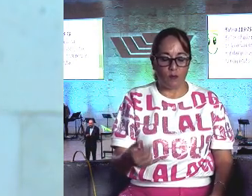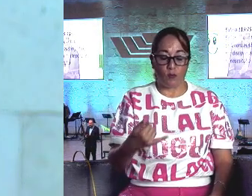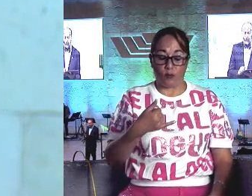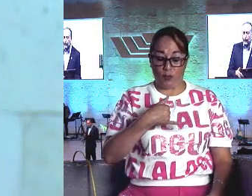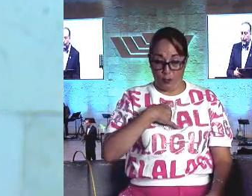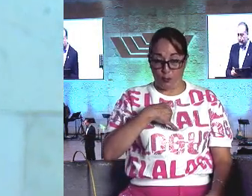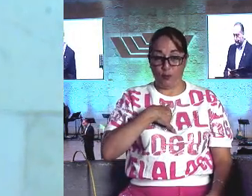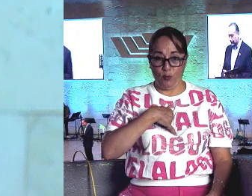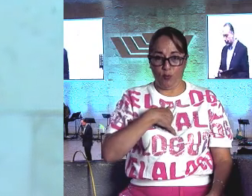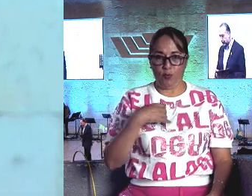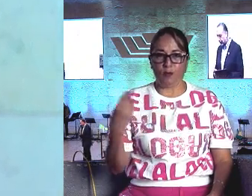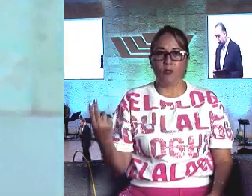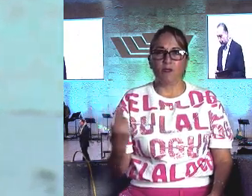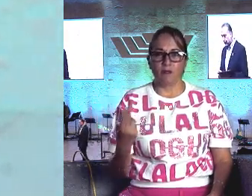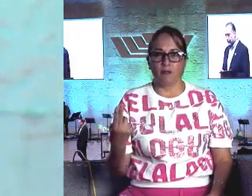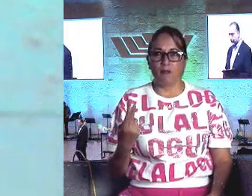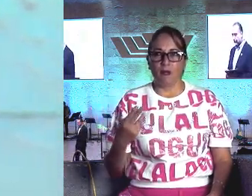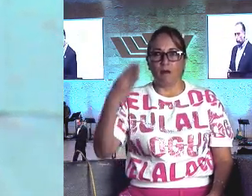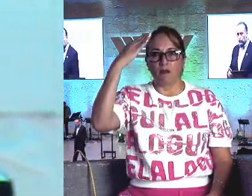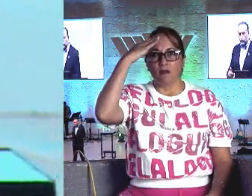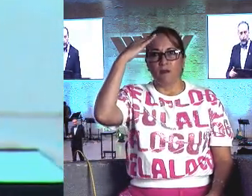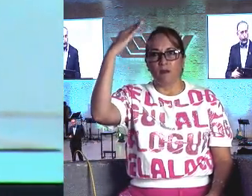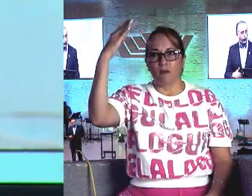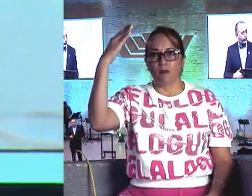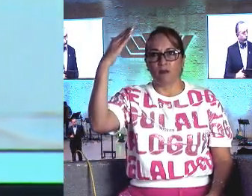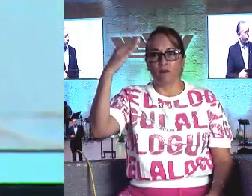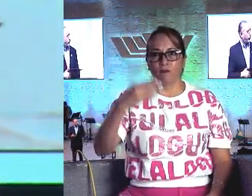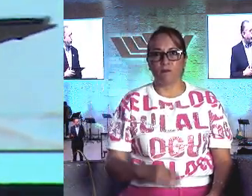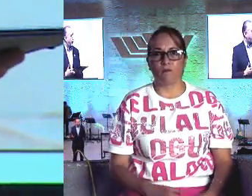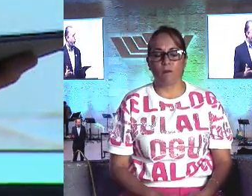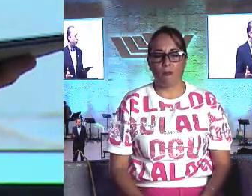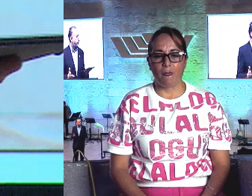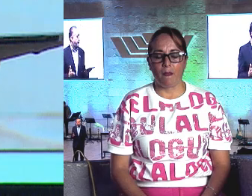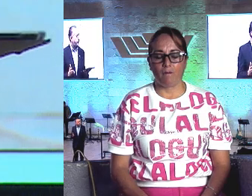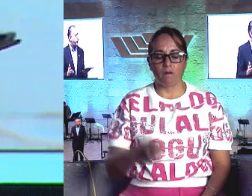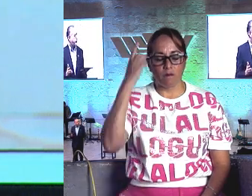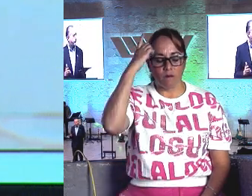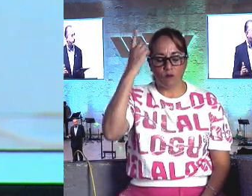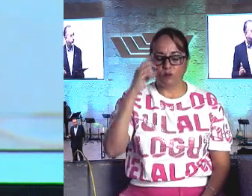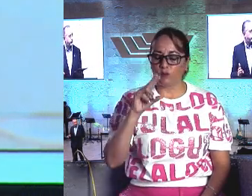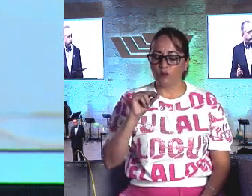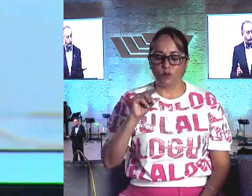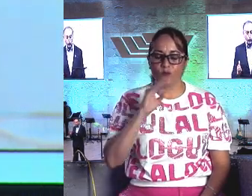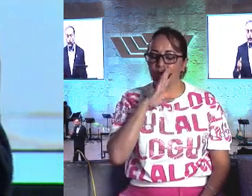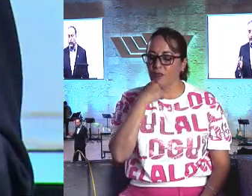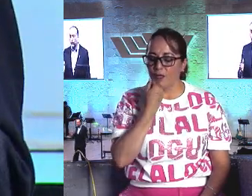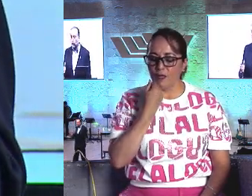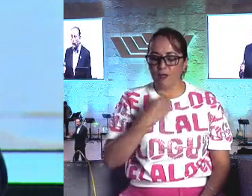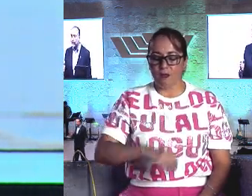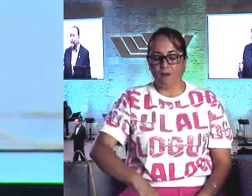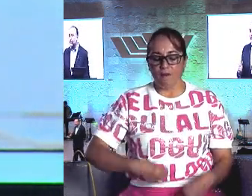Es decir, Dios no quiere que tú vivas lleno de amargura. Dios quiere que tú aprendas a ser